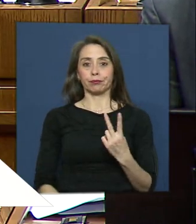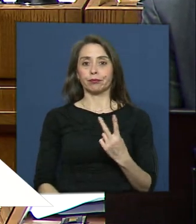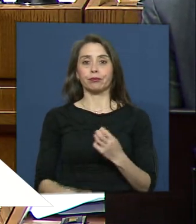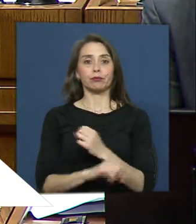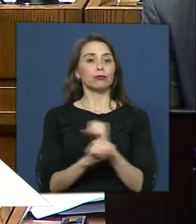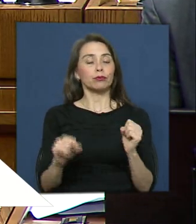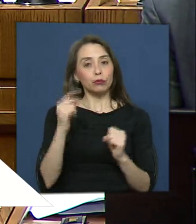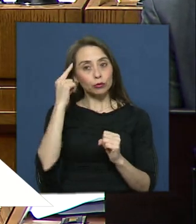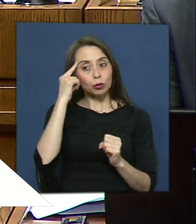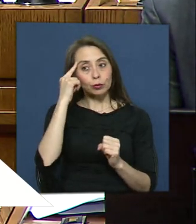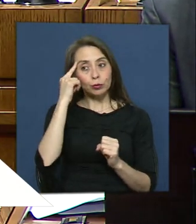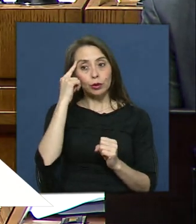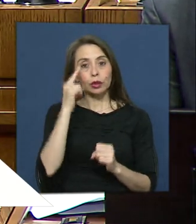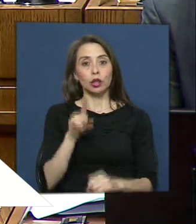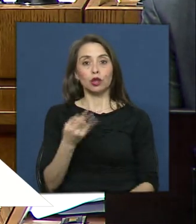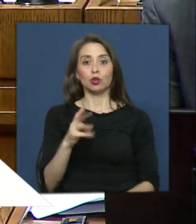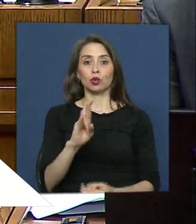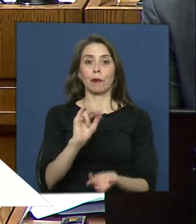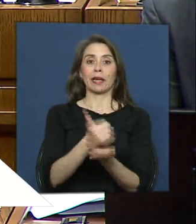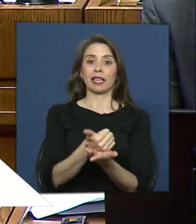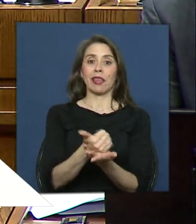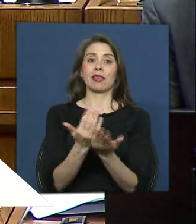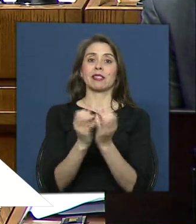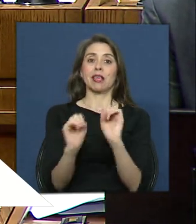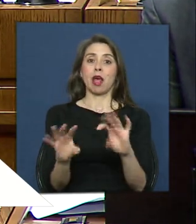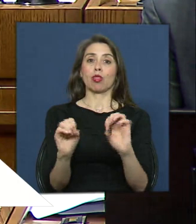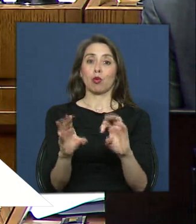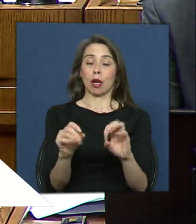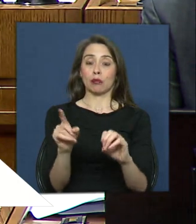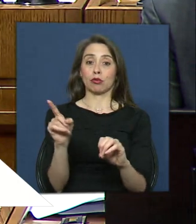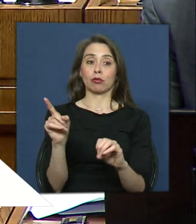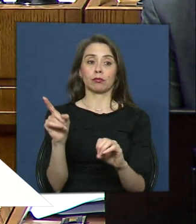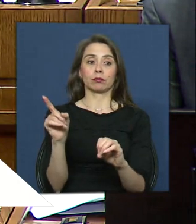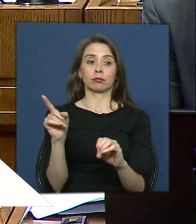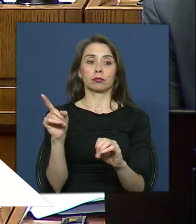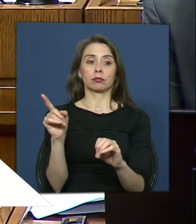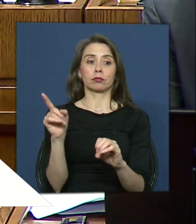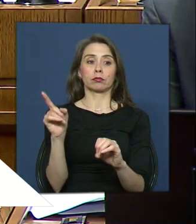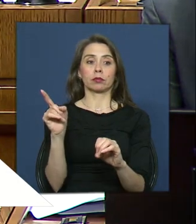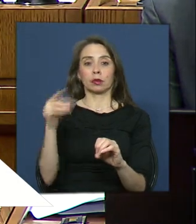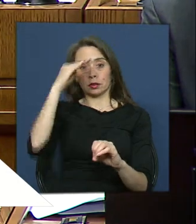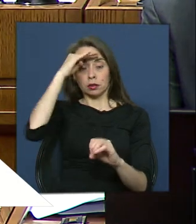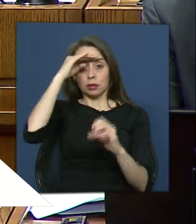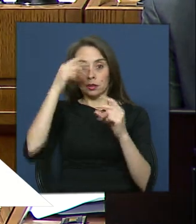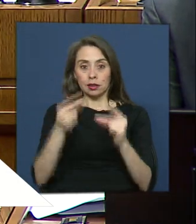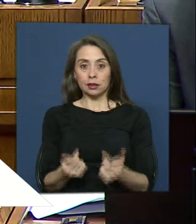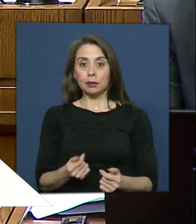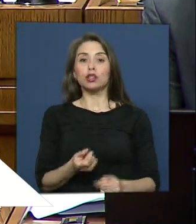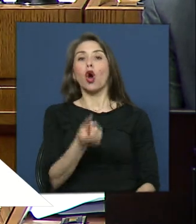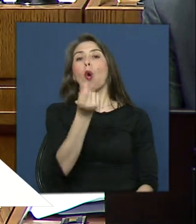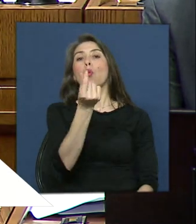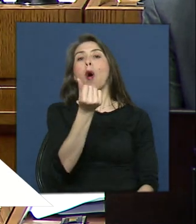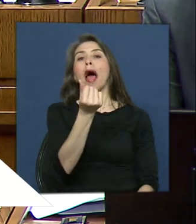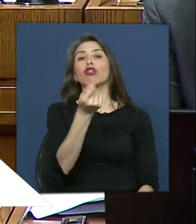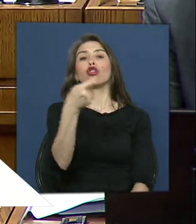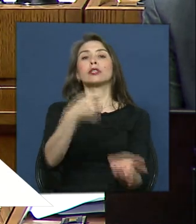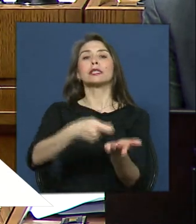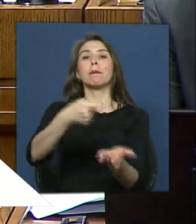razonable que sea la Superintendencia de Educación la que tenga que ser la experta en los valores del precio de